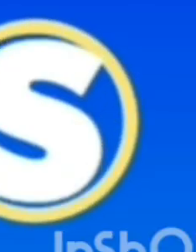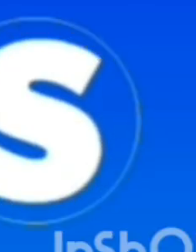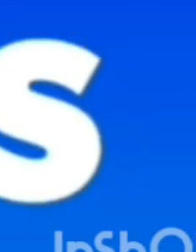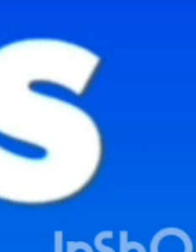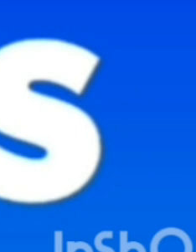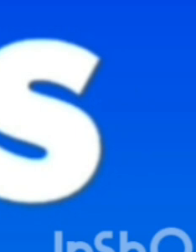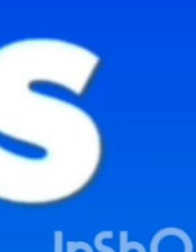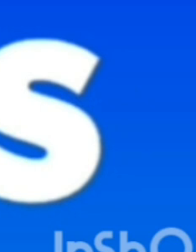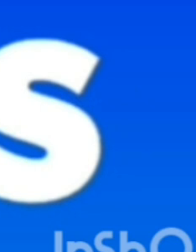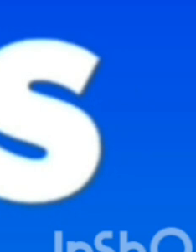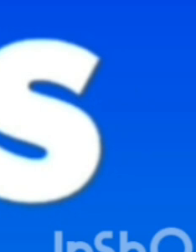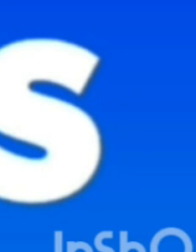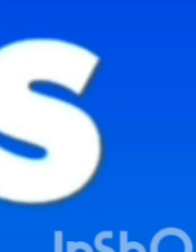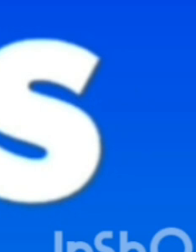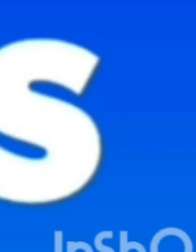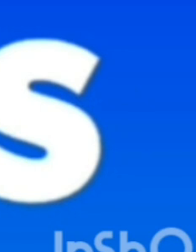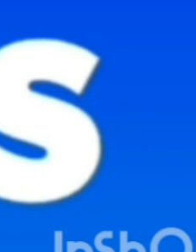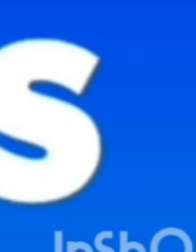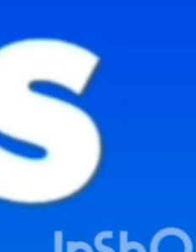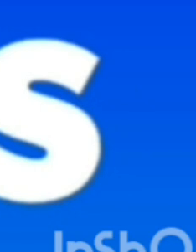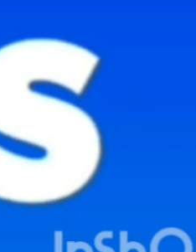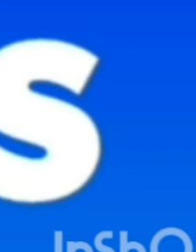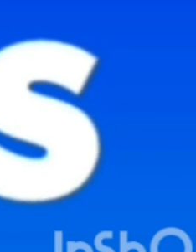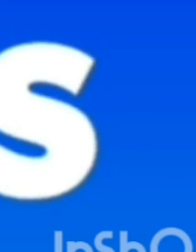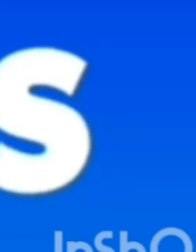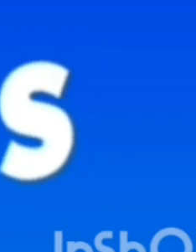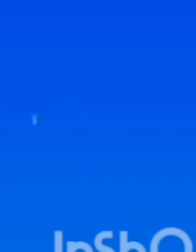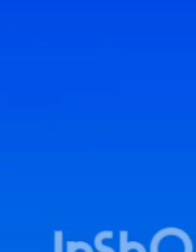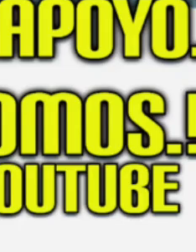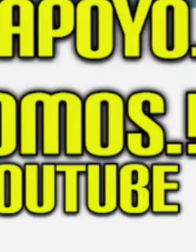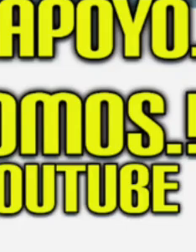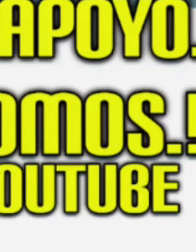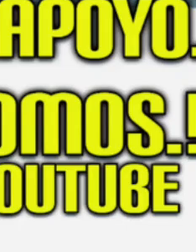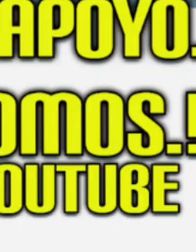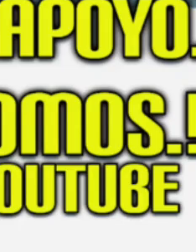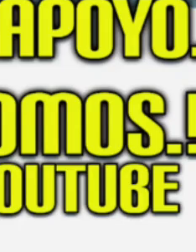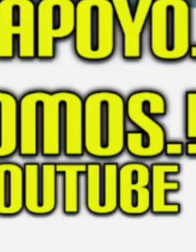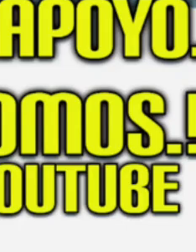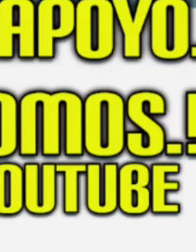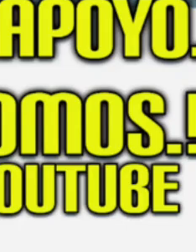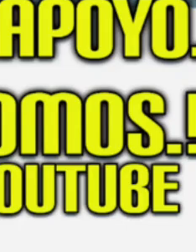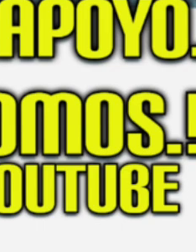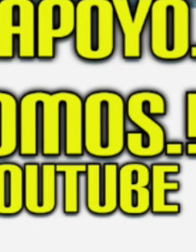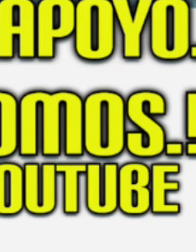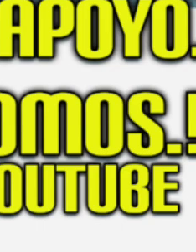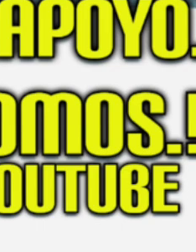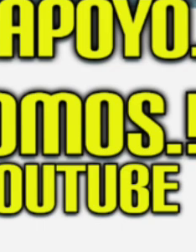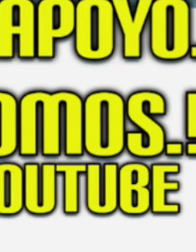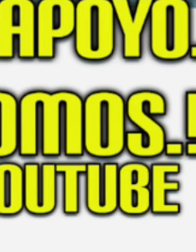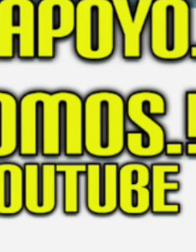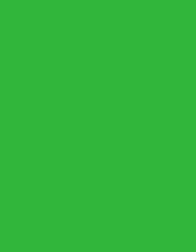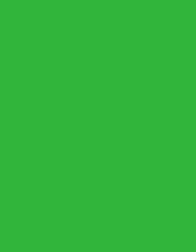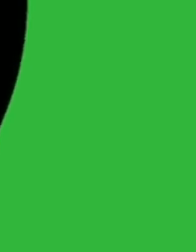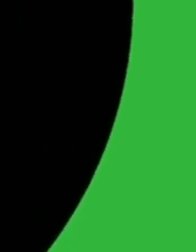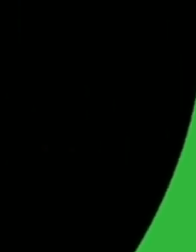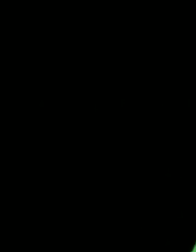Blogs. To change your